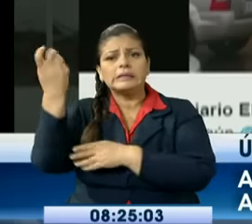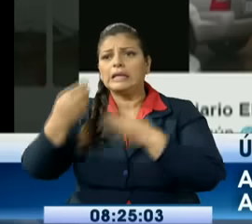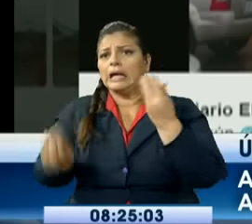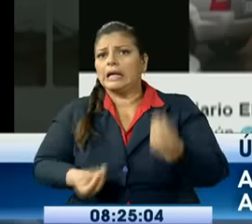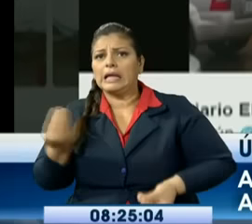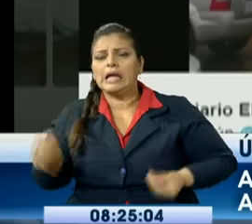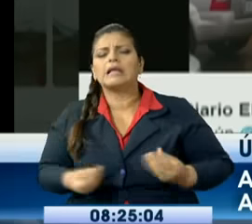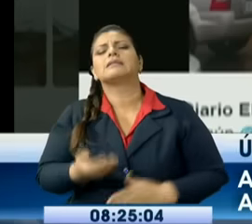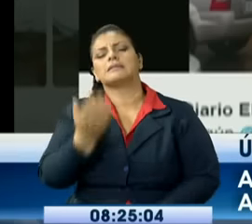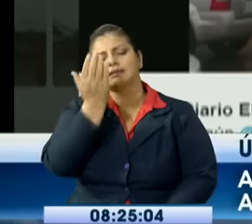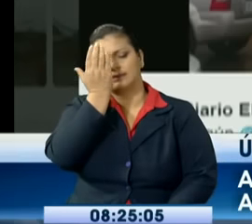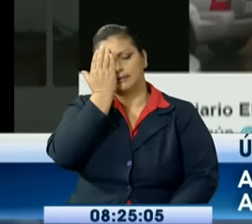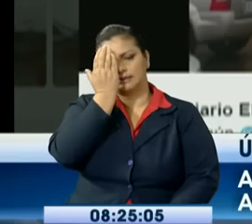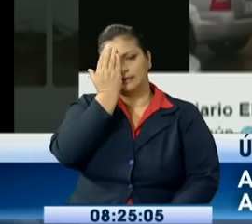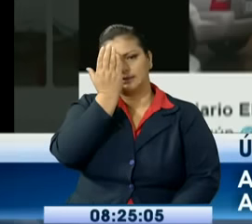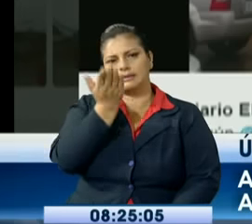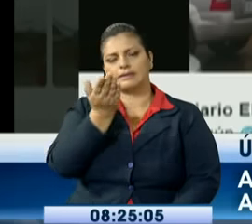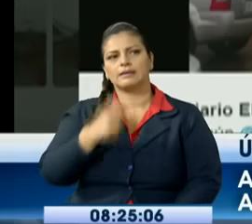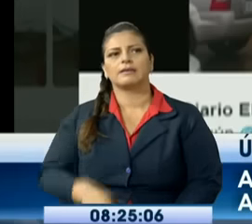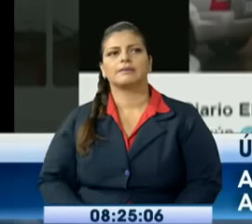del país, y ya están